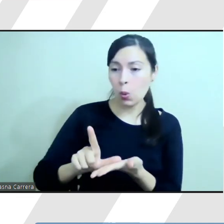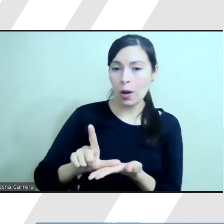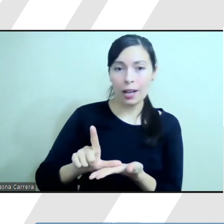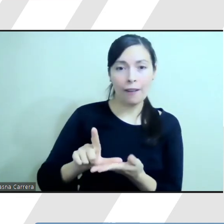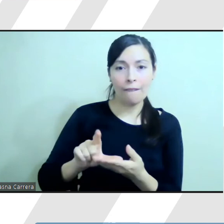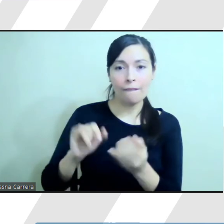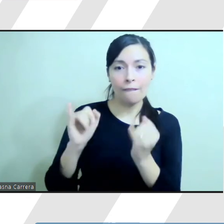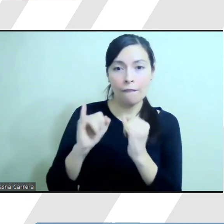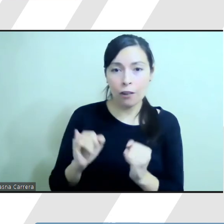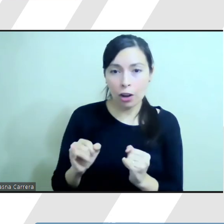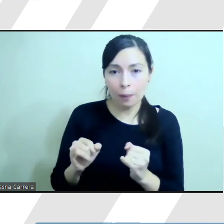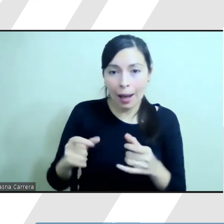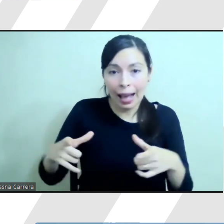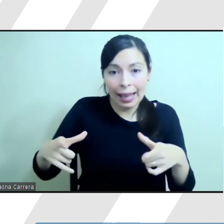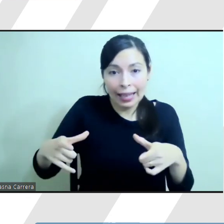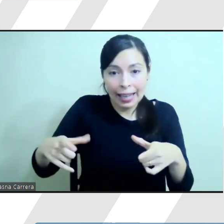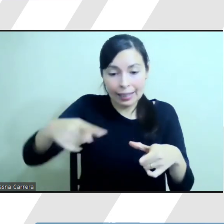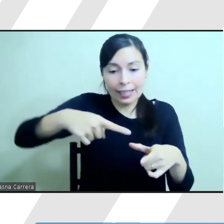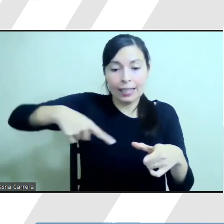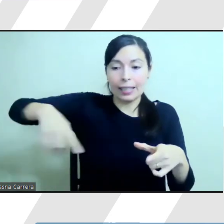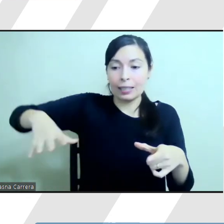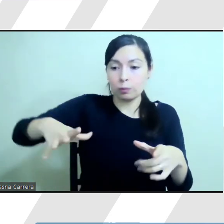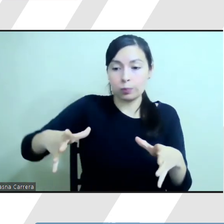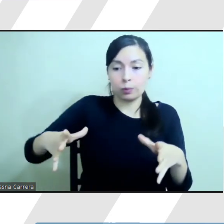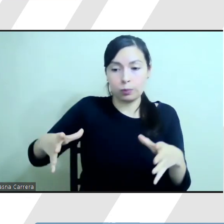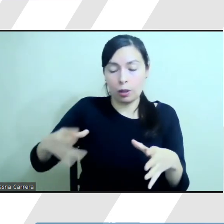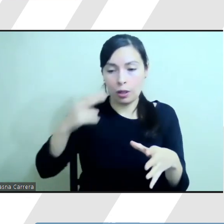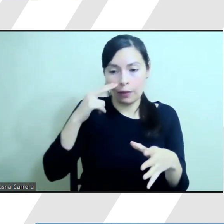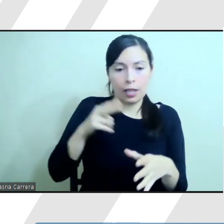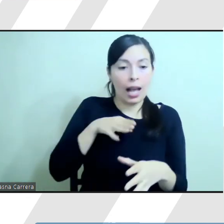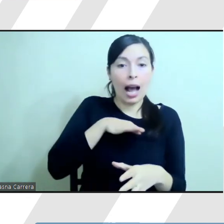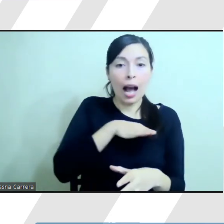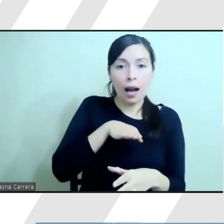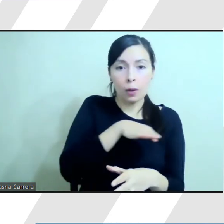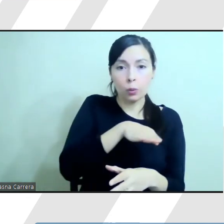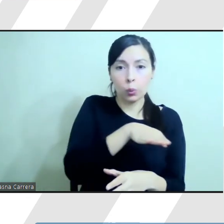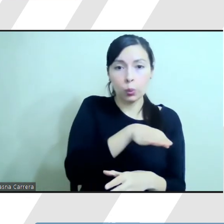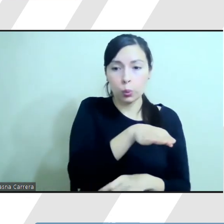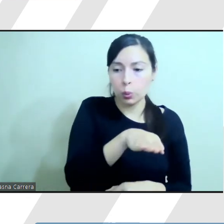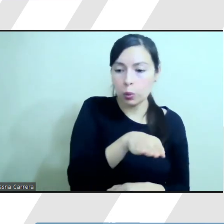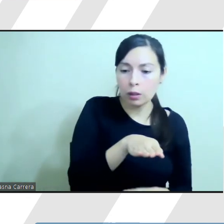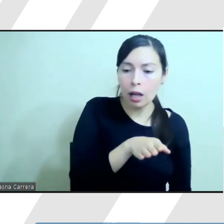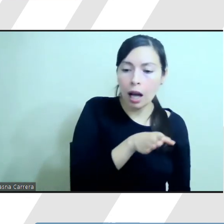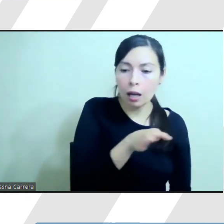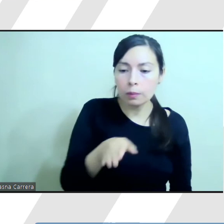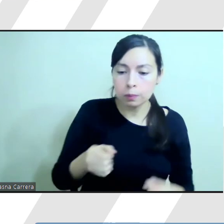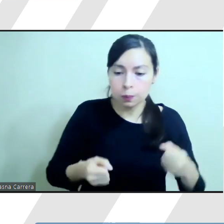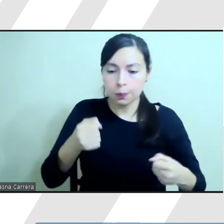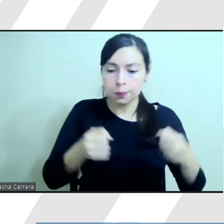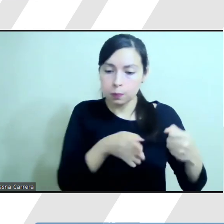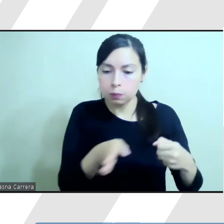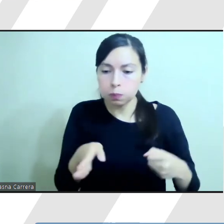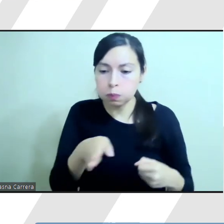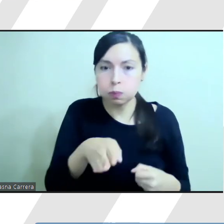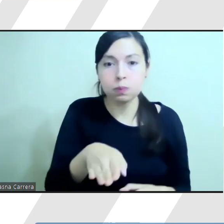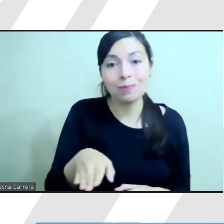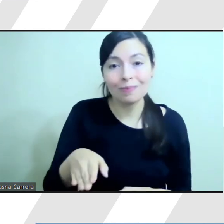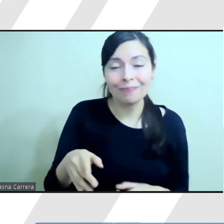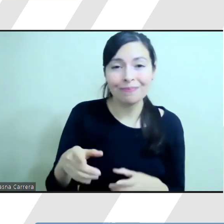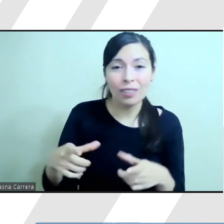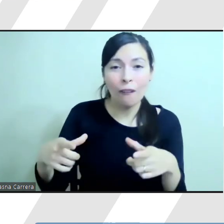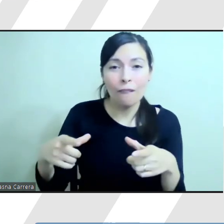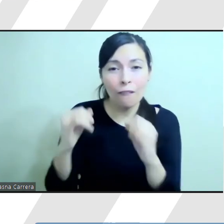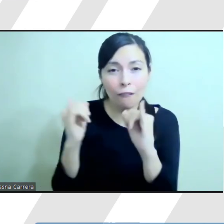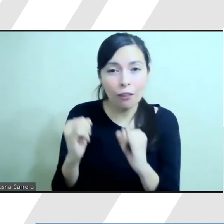el cráter que quedó con el impacto. Si los vehículos van deshaciendo la forma del cráter, entonces